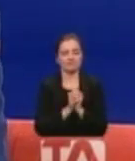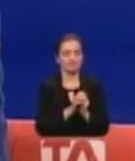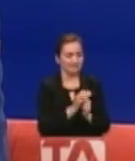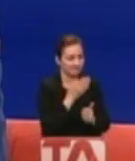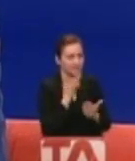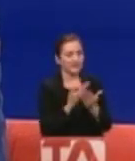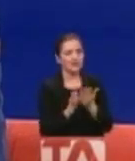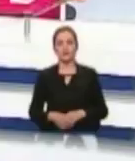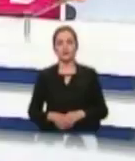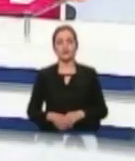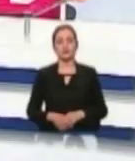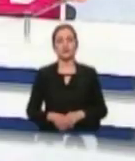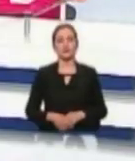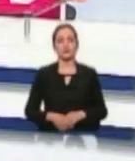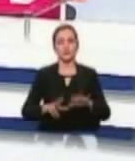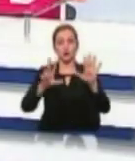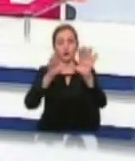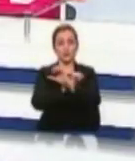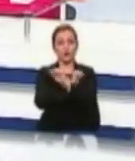muchísimas gracias por la invitación.